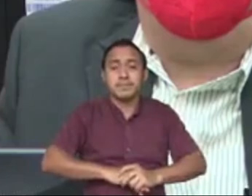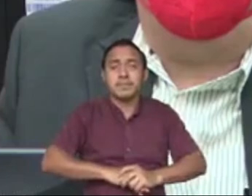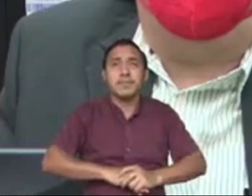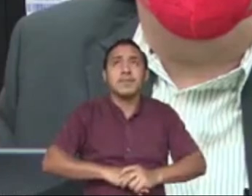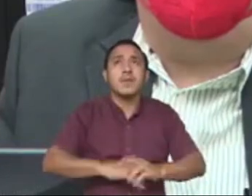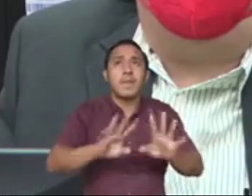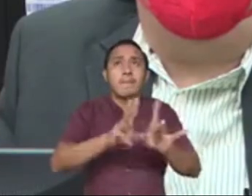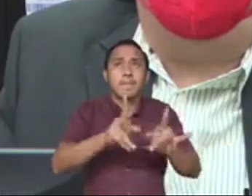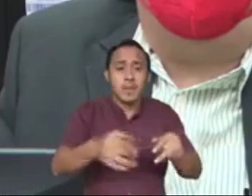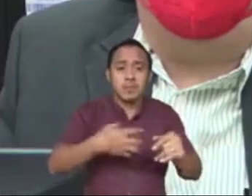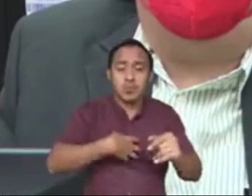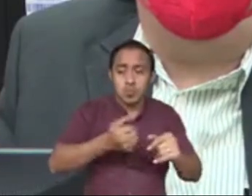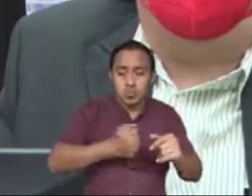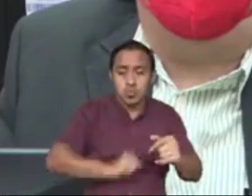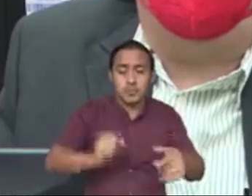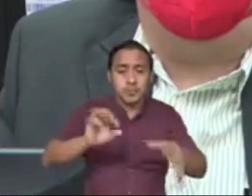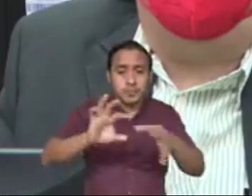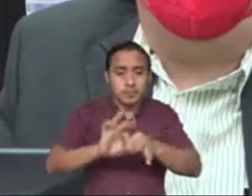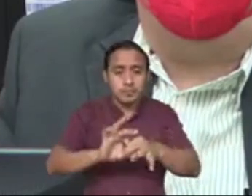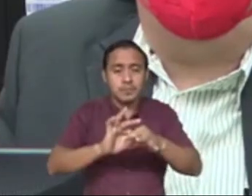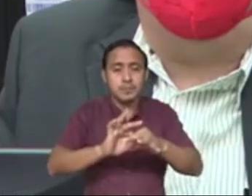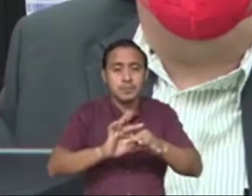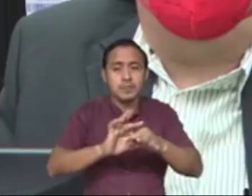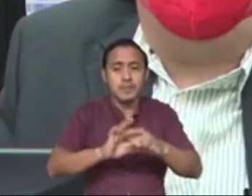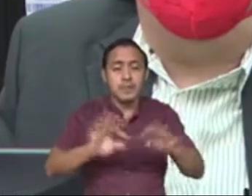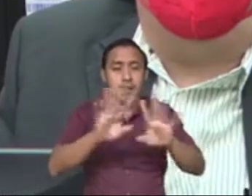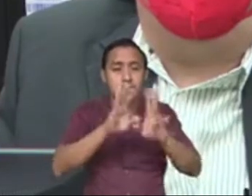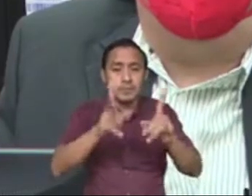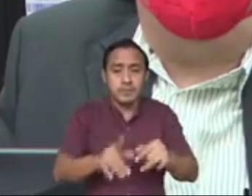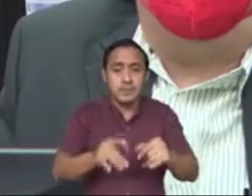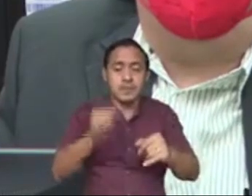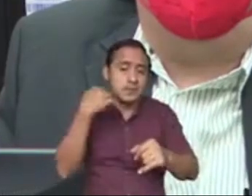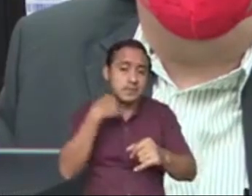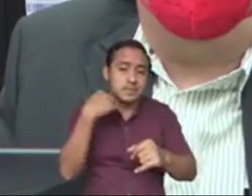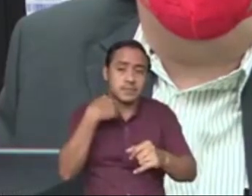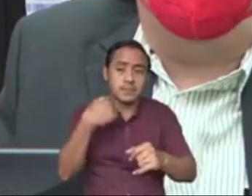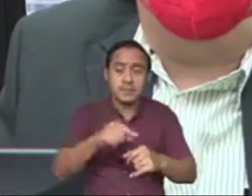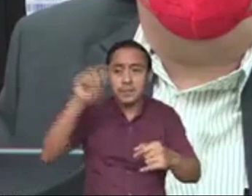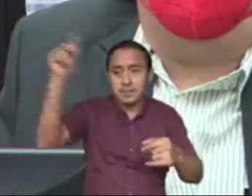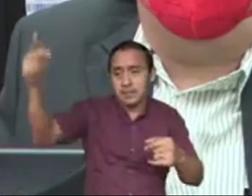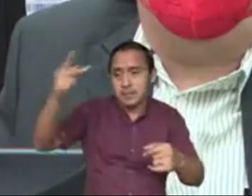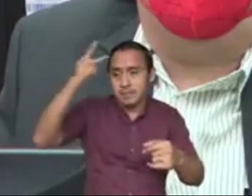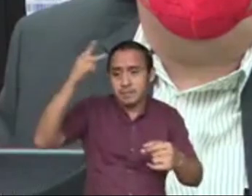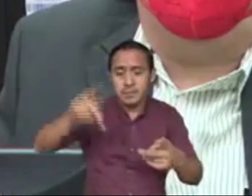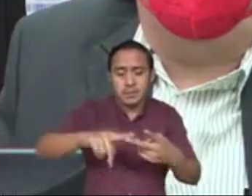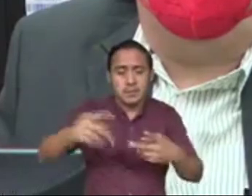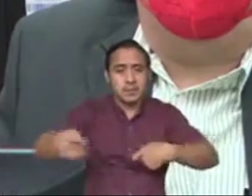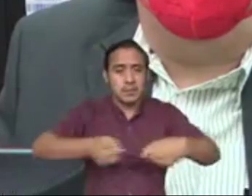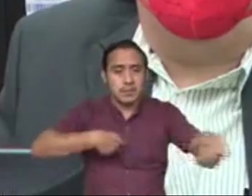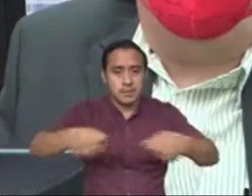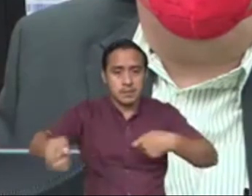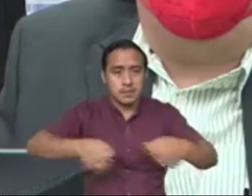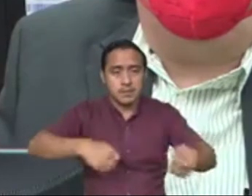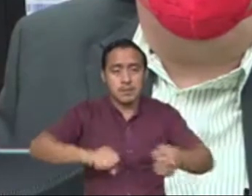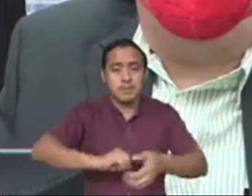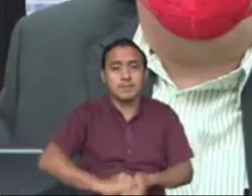por una mujer con sus hijos. La mujer está inmersa en la política, el comercio,